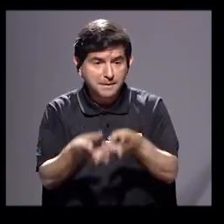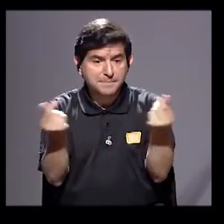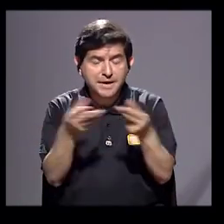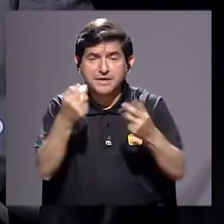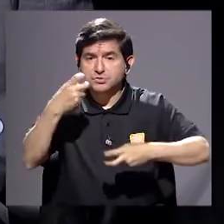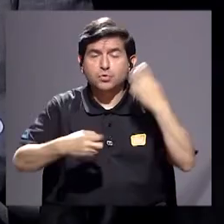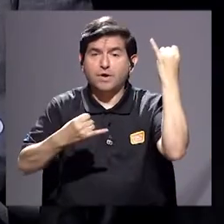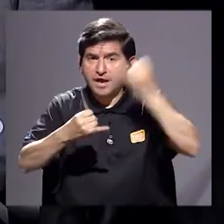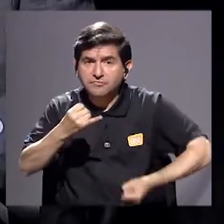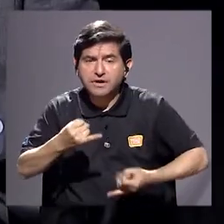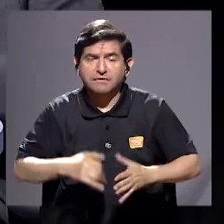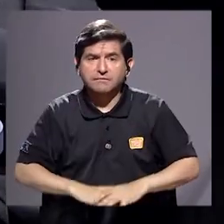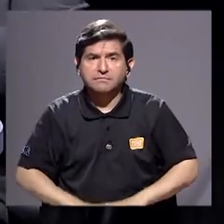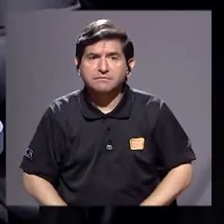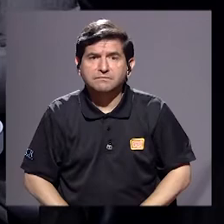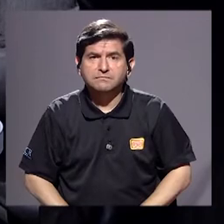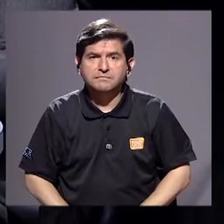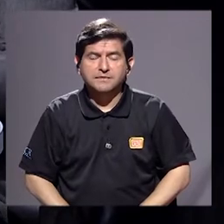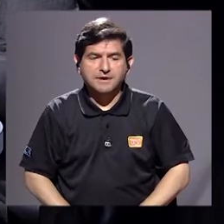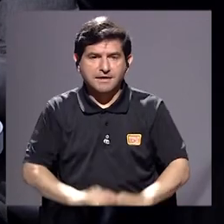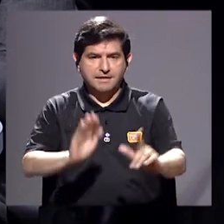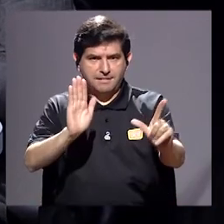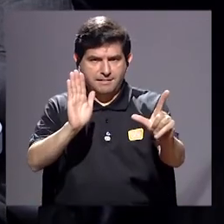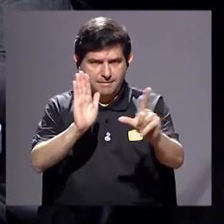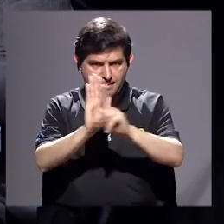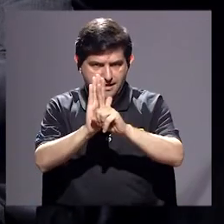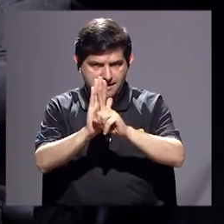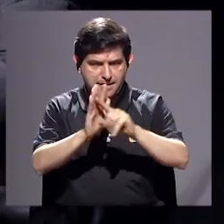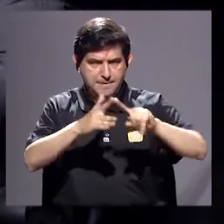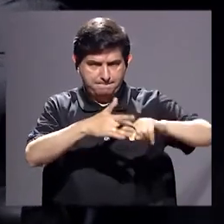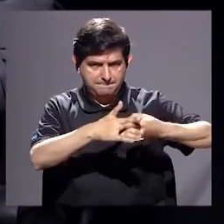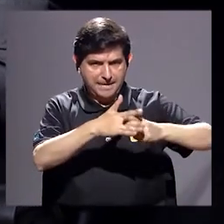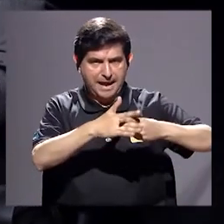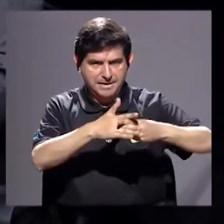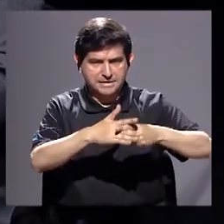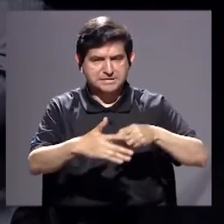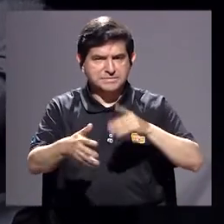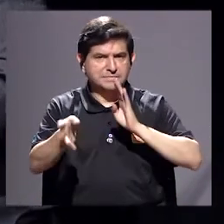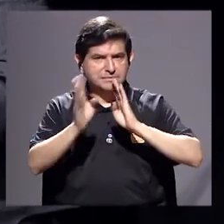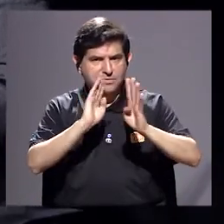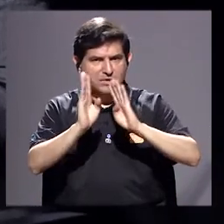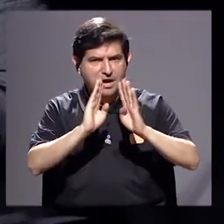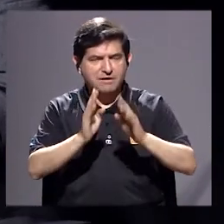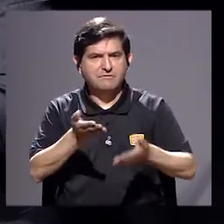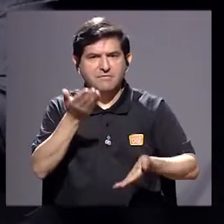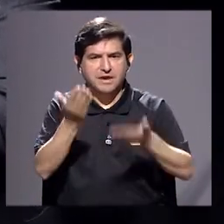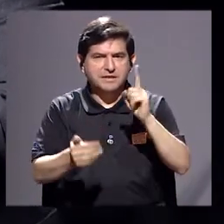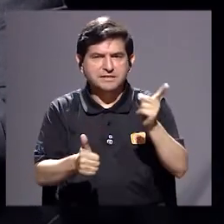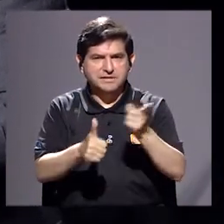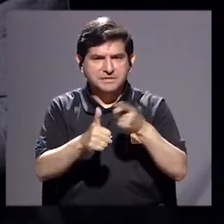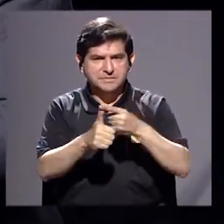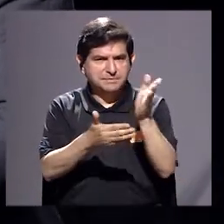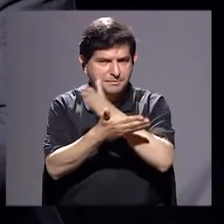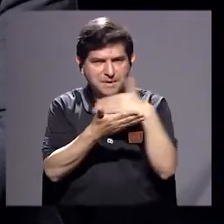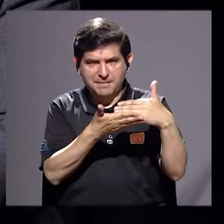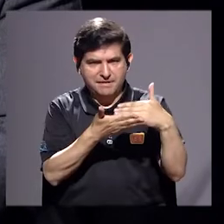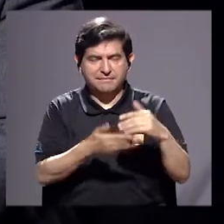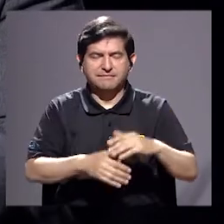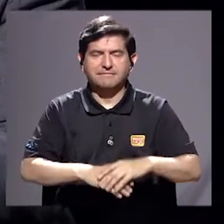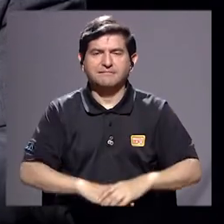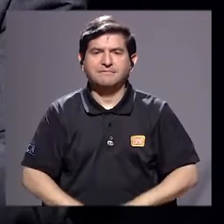al final bueno la ley la ley nos da un mecanismo que conversábamos en ninguno de los primeros bloques